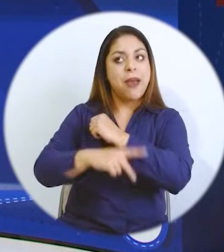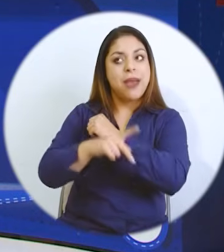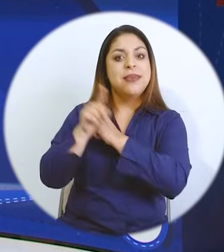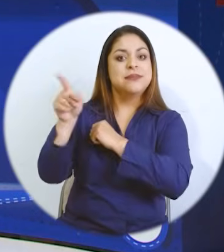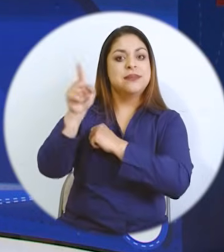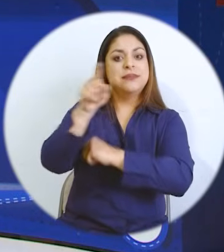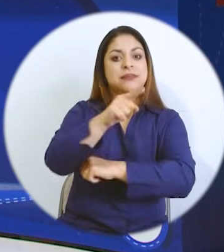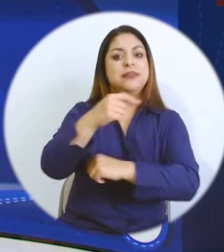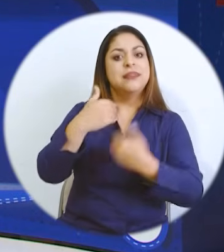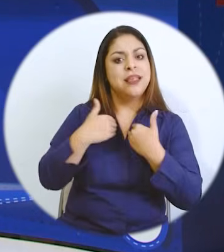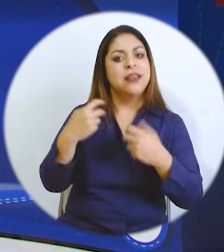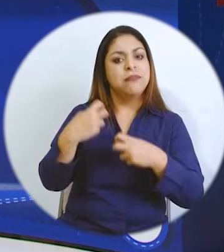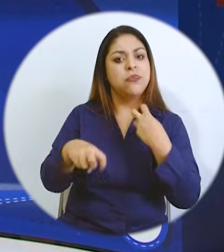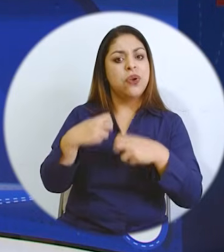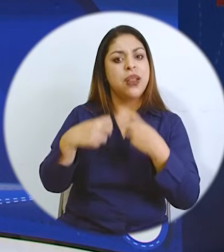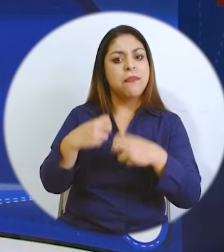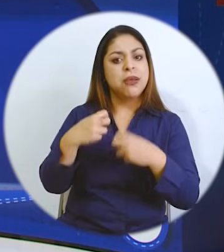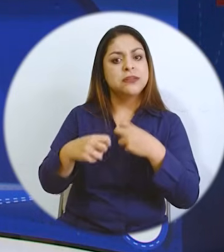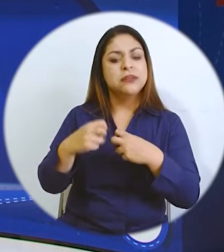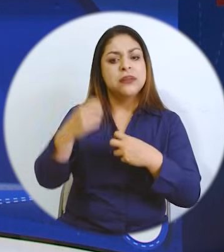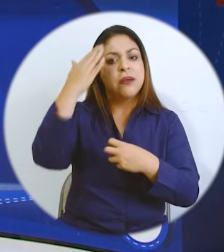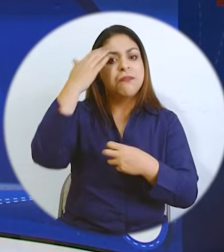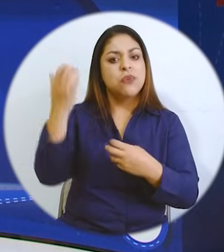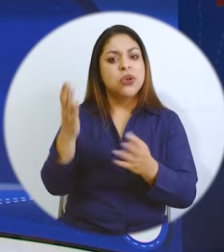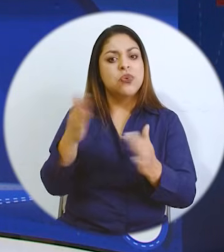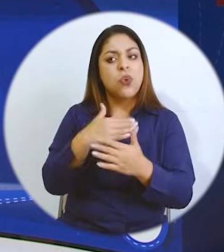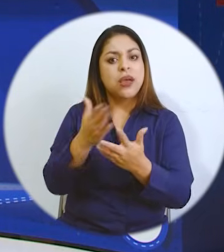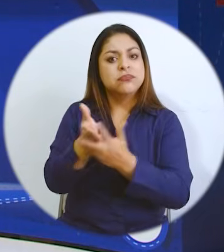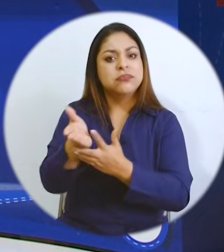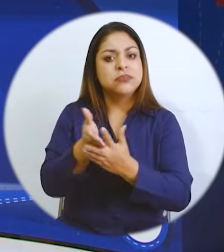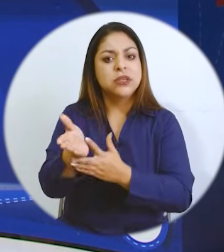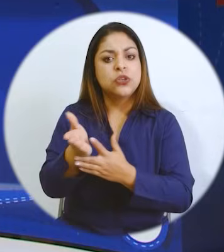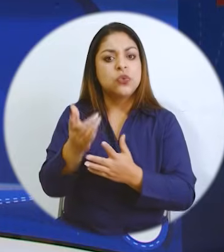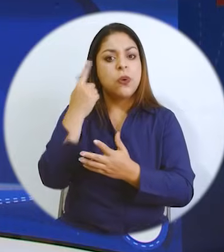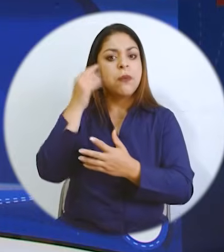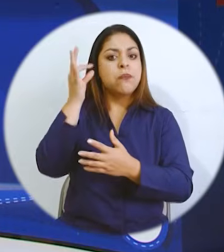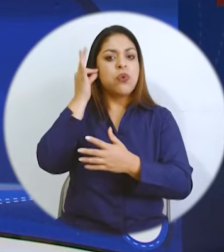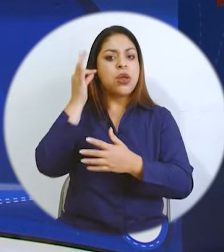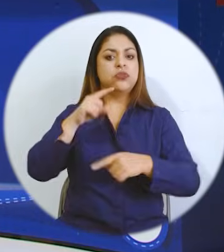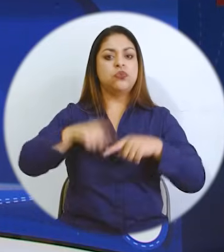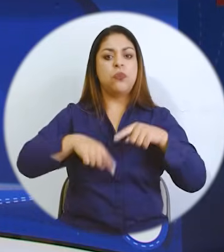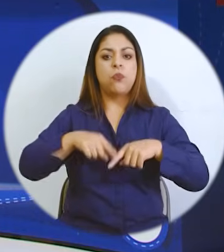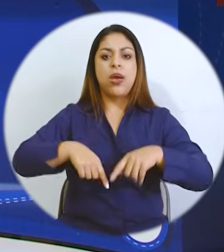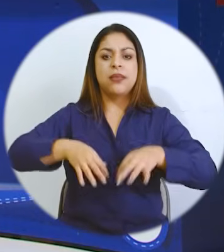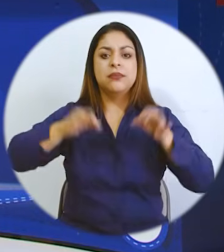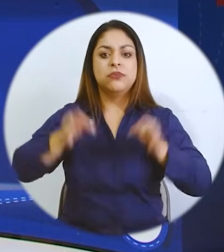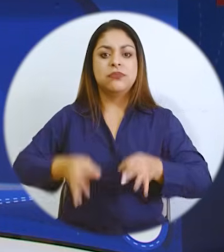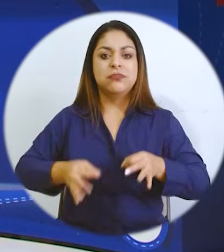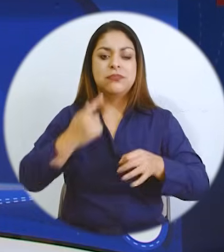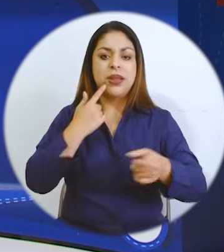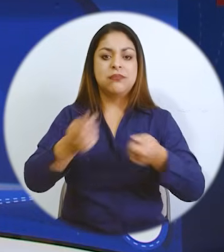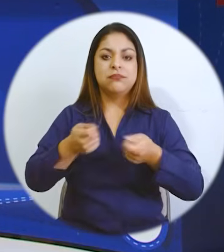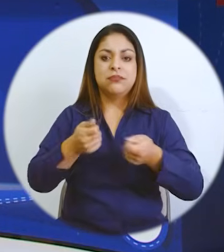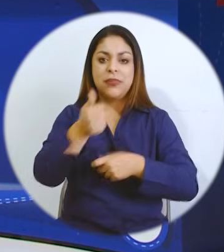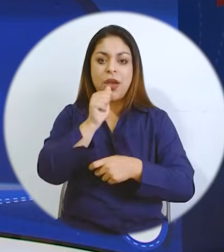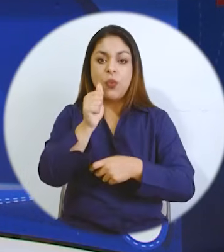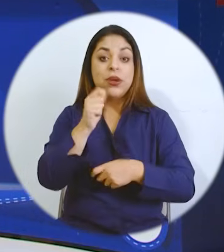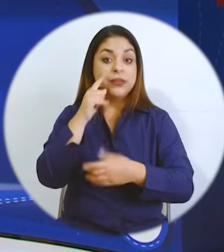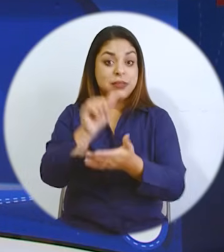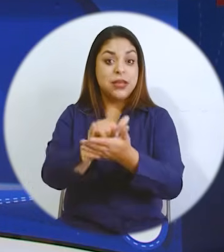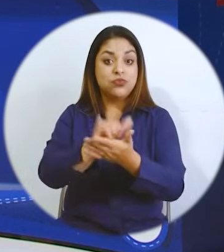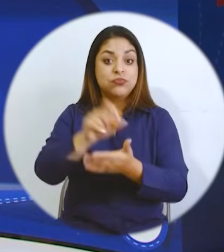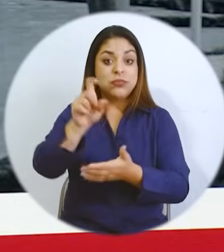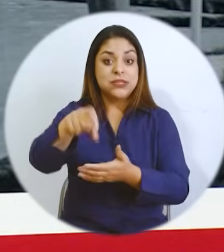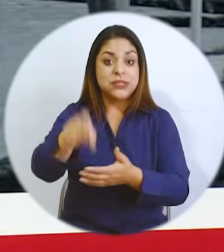los países están teniendo problemas con respecto a brechas para que las mujeres tomen decisiones en la gestión de agua. Y eso es lo que